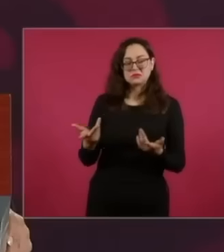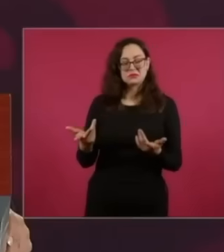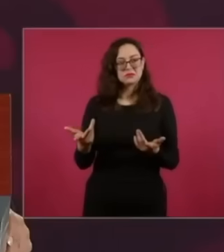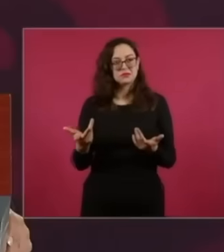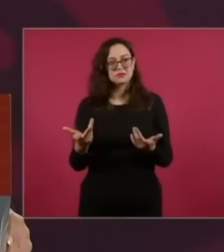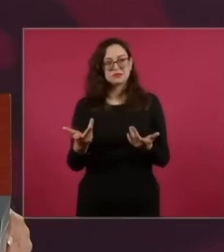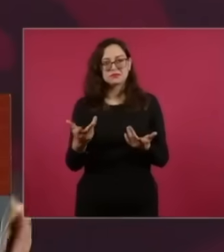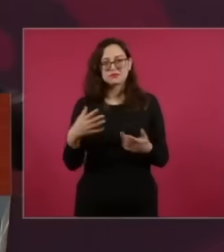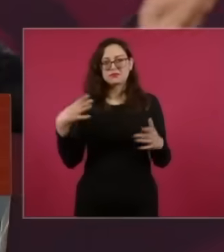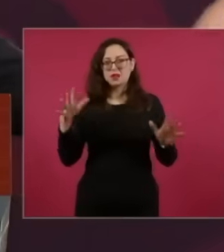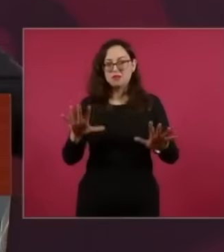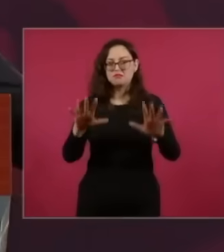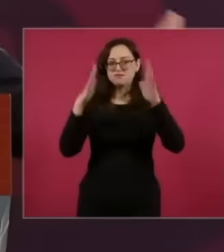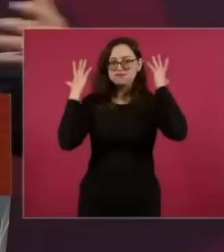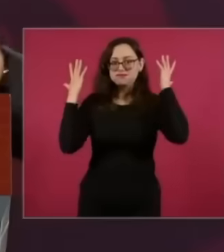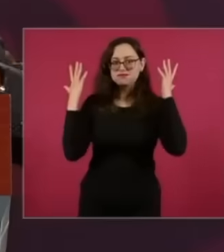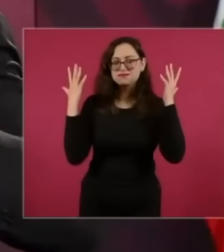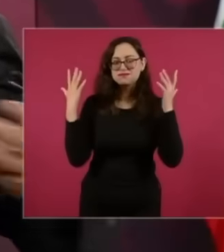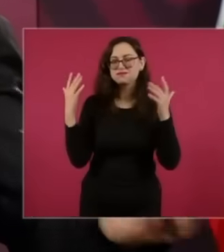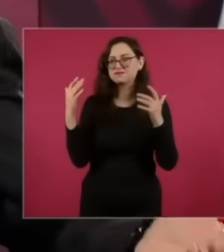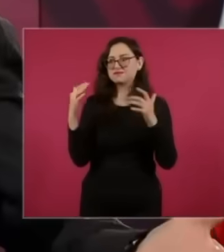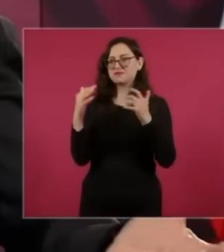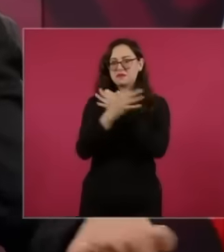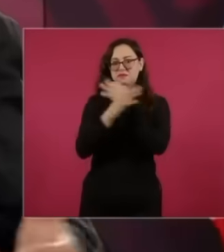otro sin tener